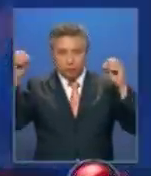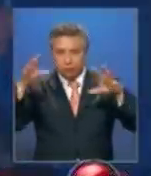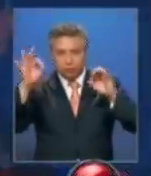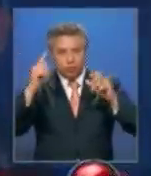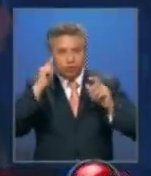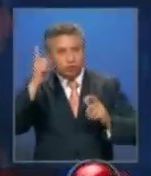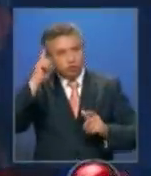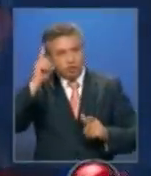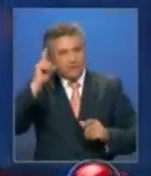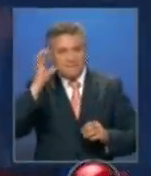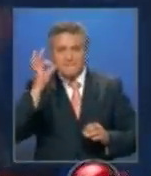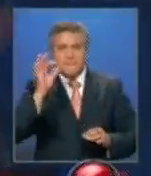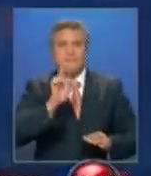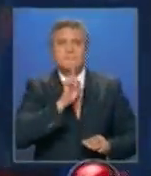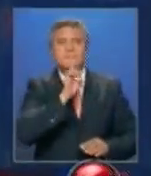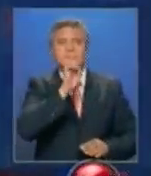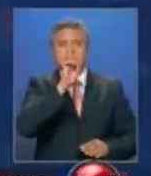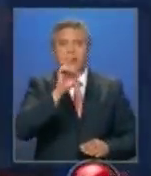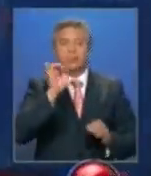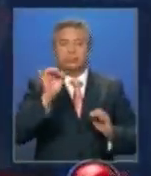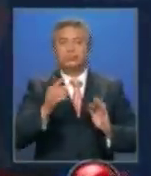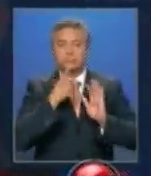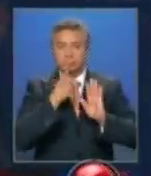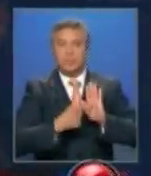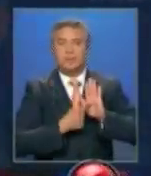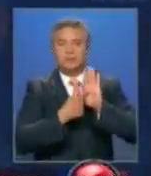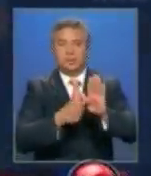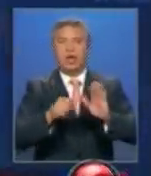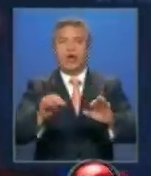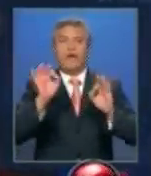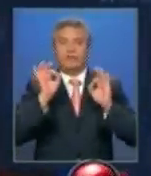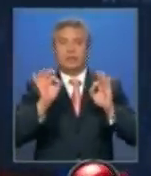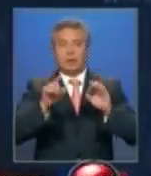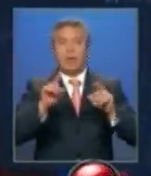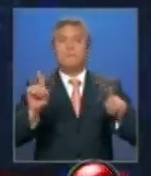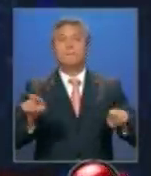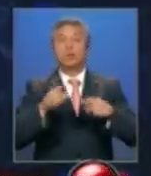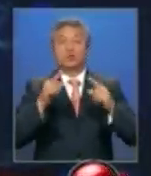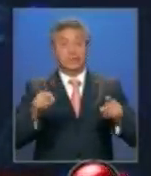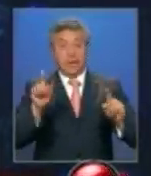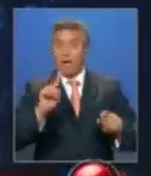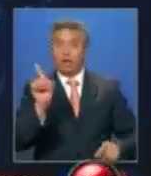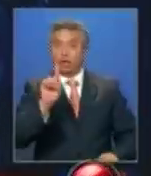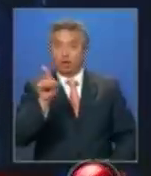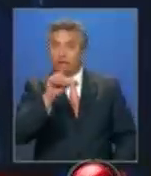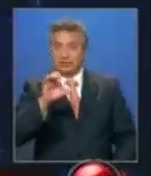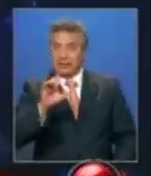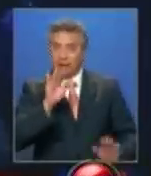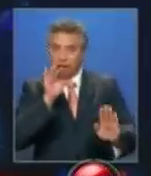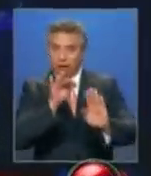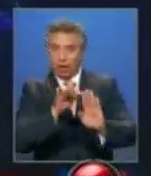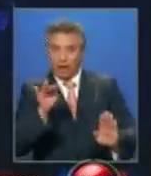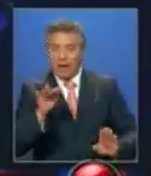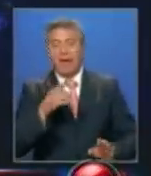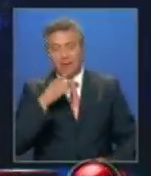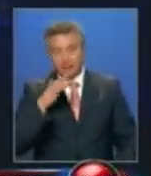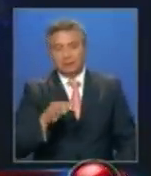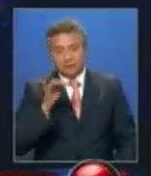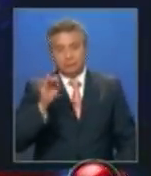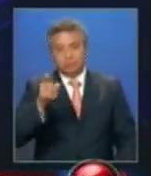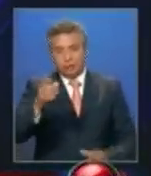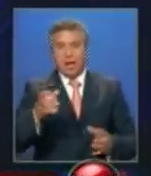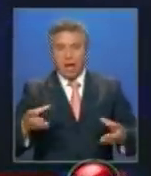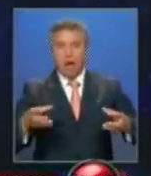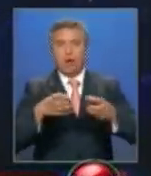última generación para presentar oficialmente La Música No Se Toca y los hits de su carrera agrupados en